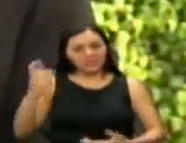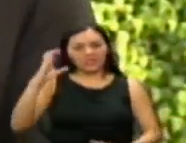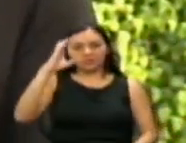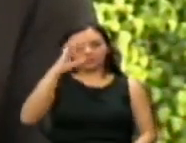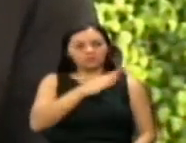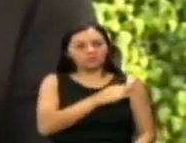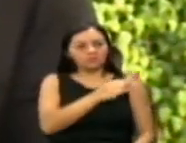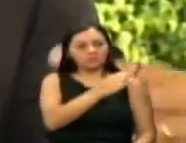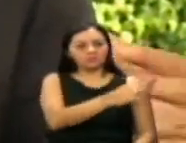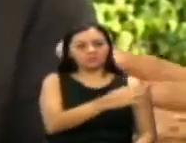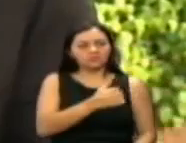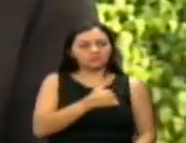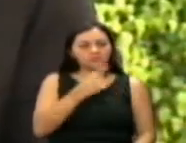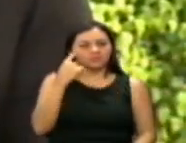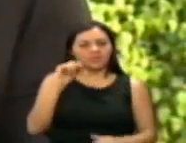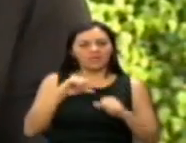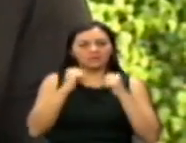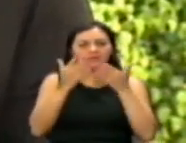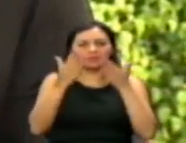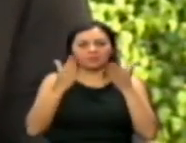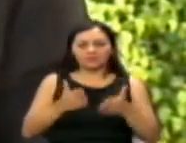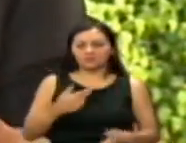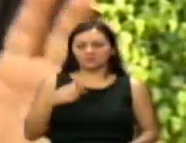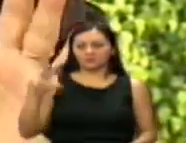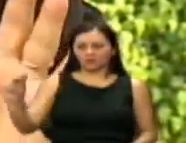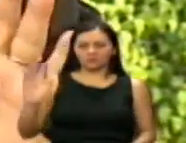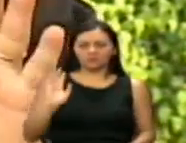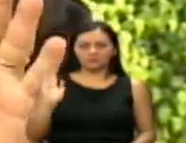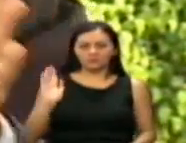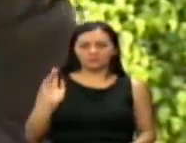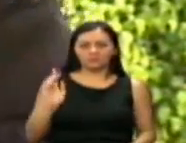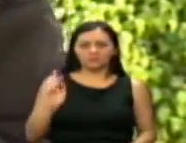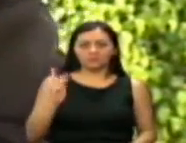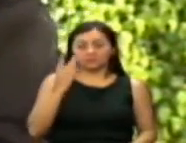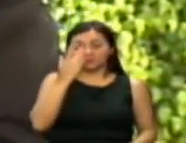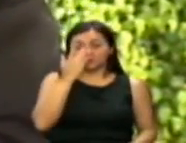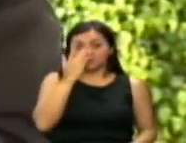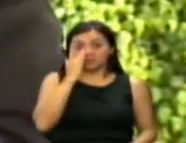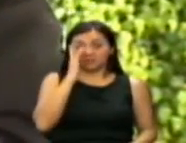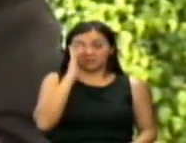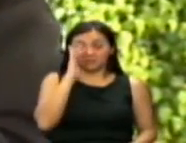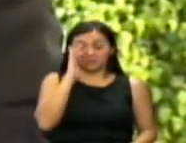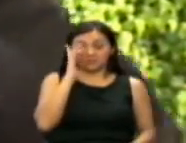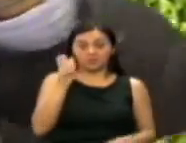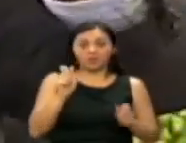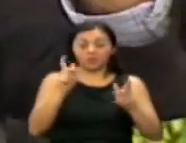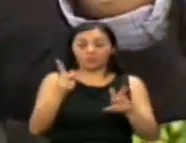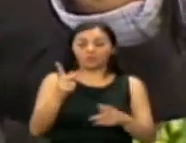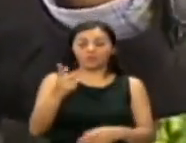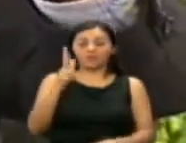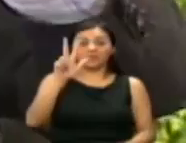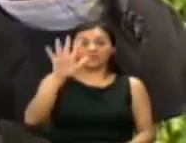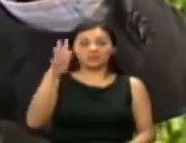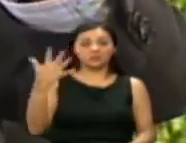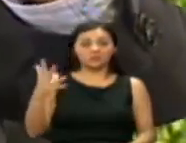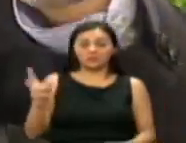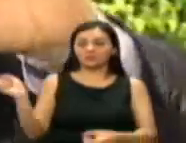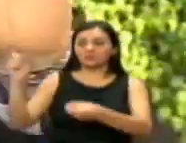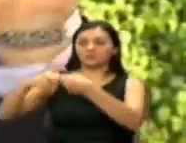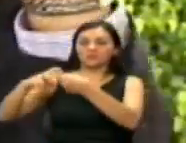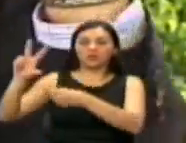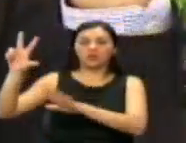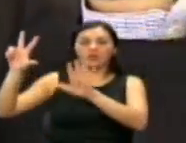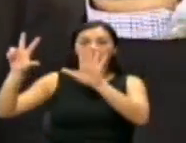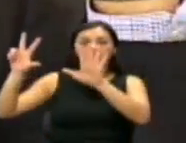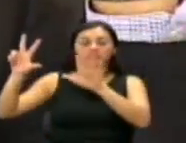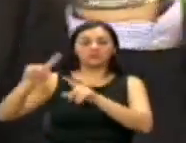sentir mucho mal, muy mal, perdón. Entonces no fue, pues, no tuvo oportunidad con Alianza País, fue con Avanza, ganó, y ahora somos